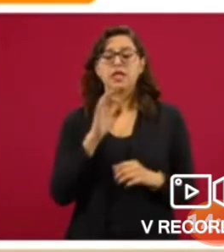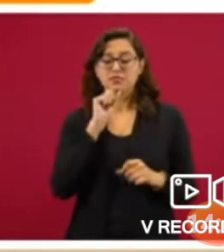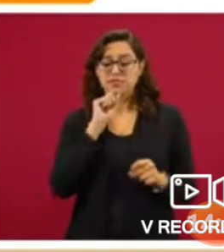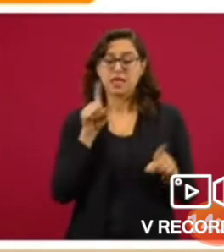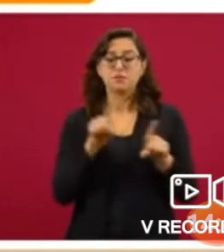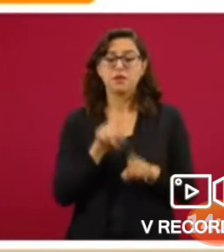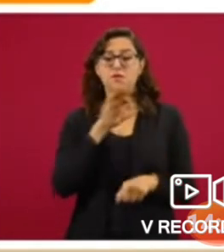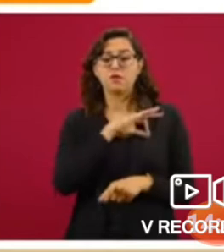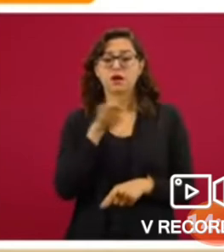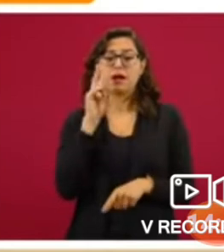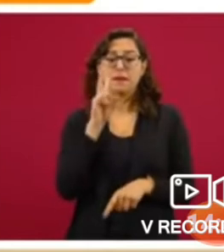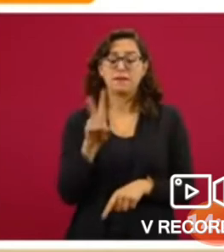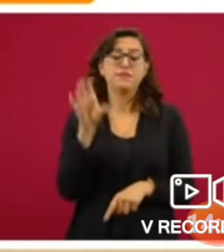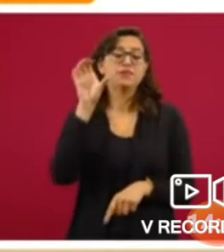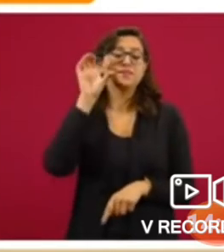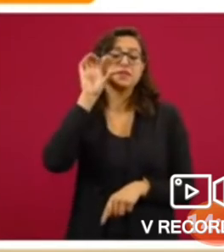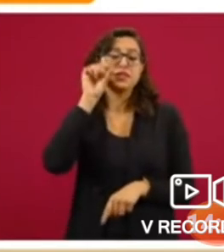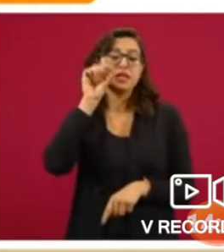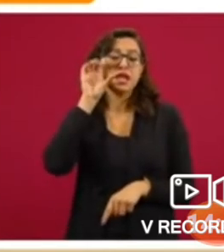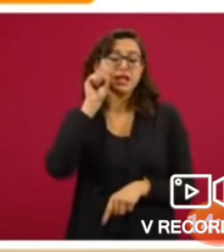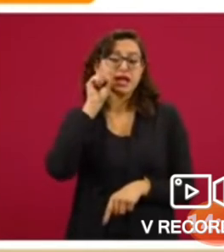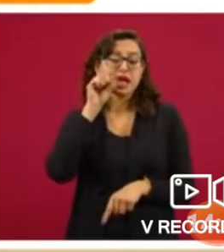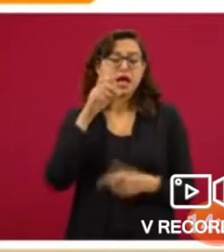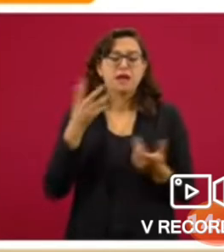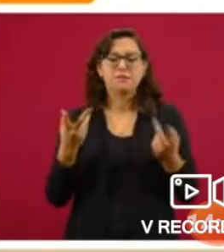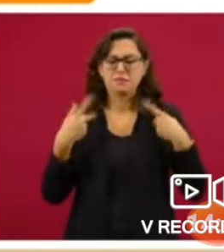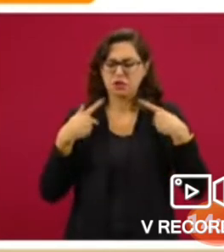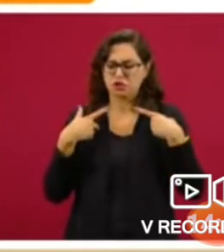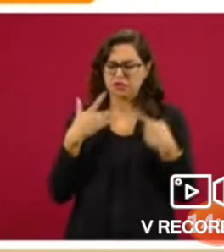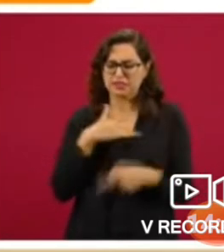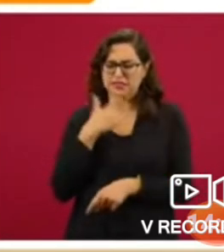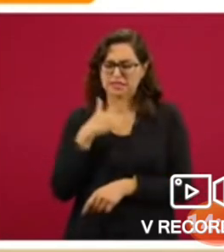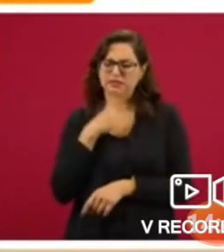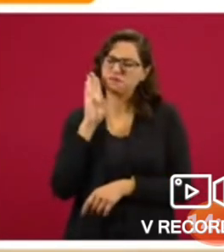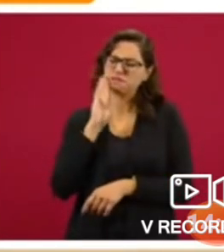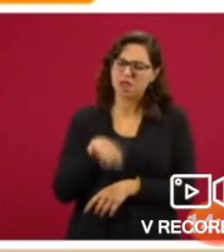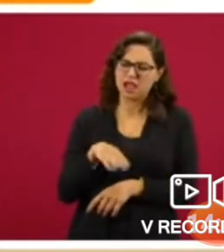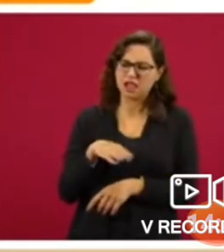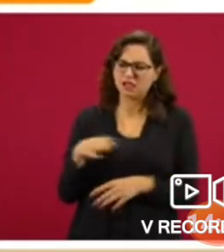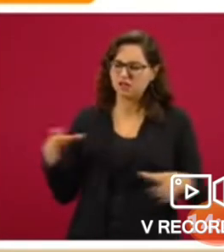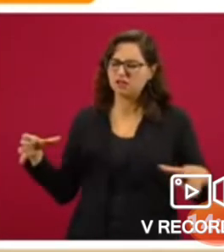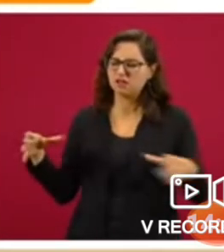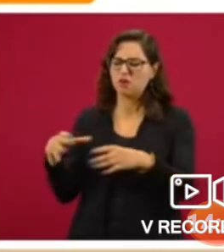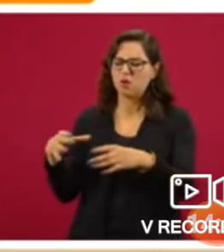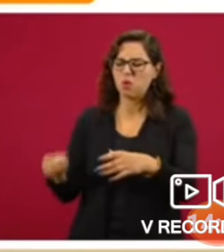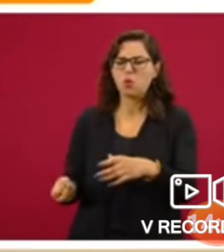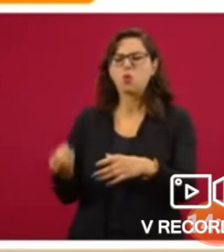línea naranja el porcentaje de confirmación. Este es uno de los índices muy útiles.